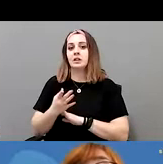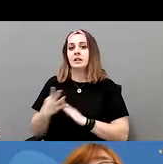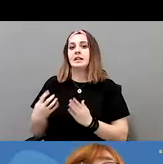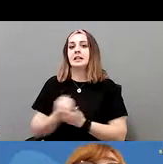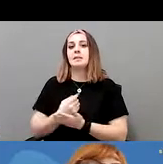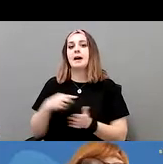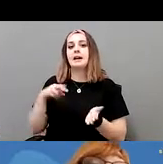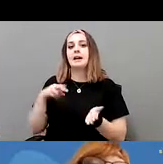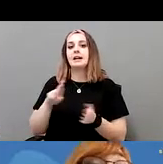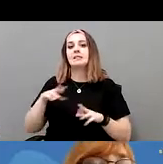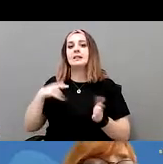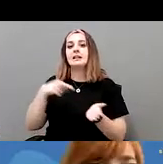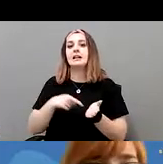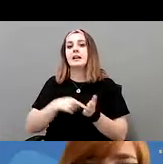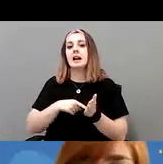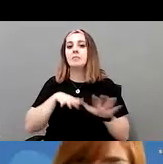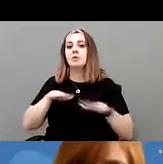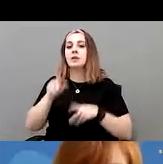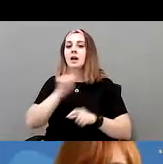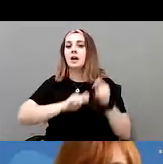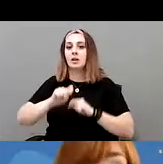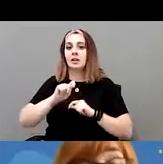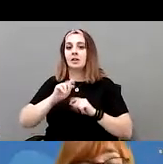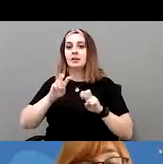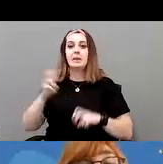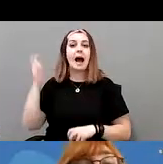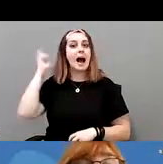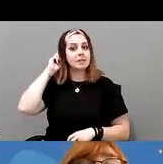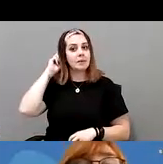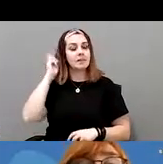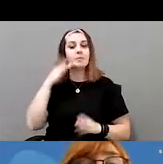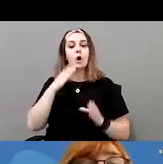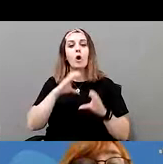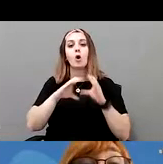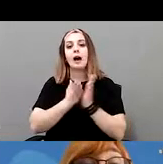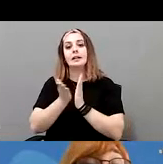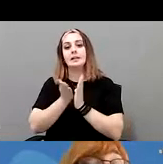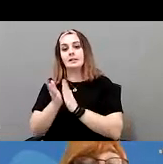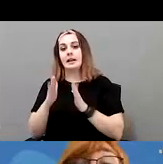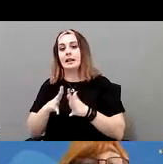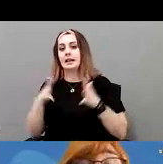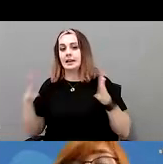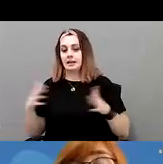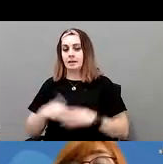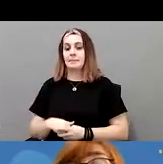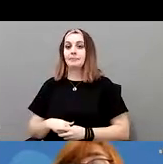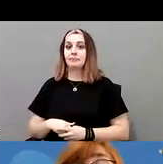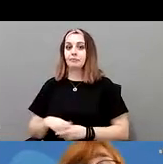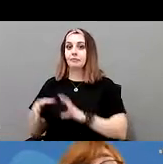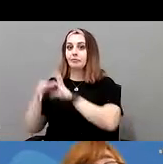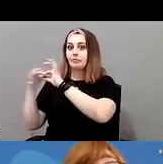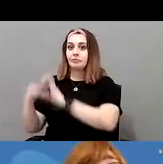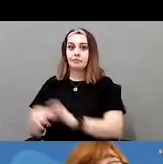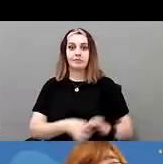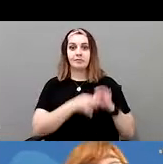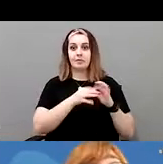reclamo del movimiento asociativo ASPACE en relación con la comunicación aumentativa y alternativa, que se vincula